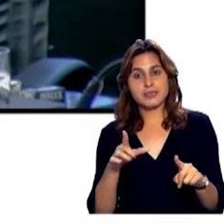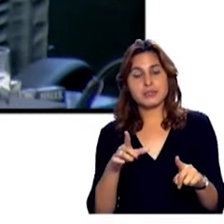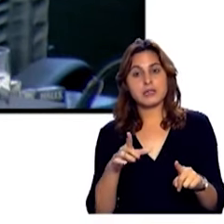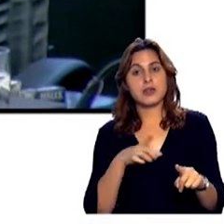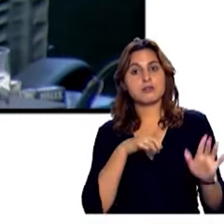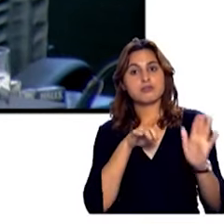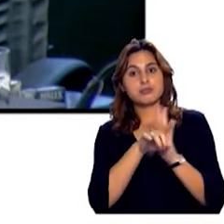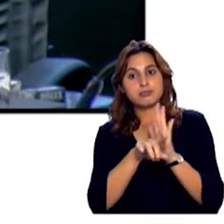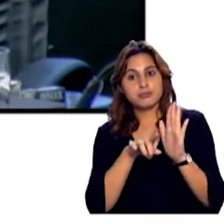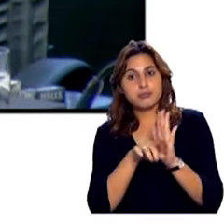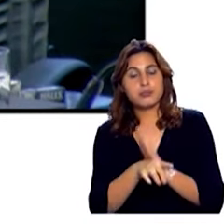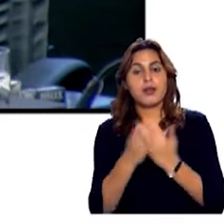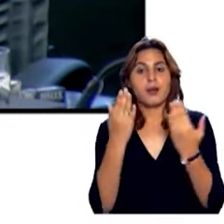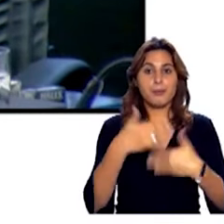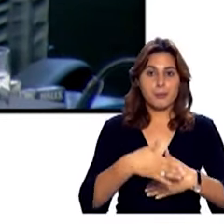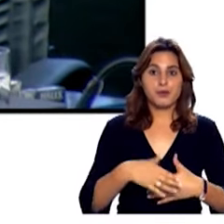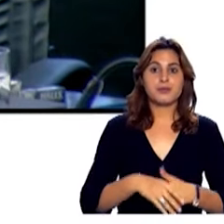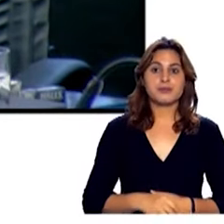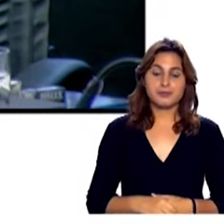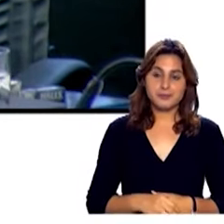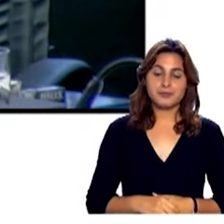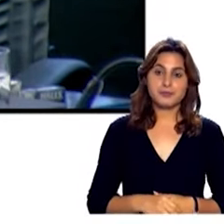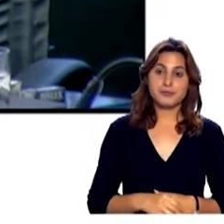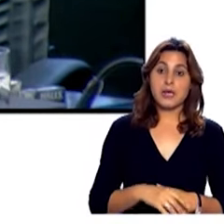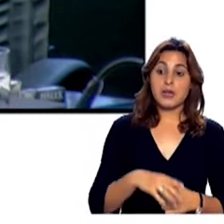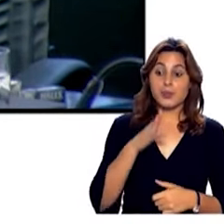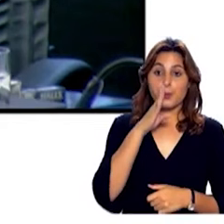cas del princip pres